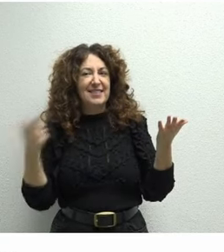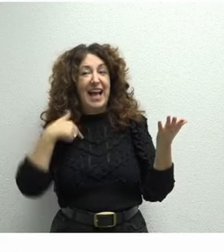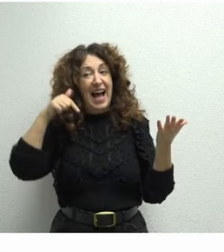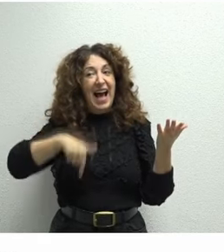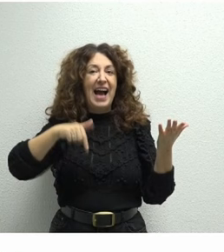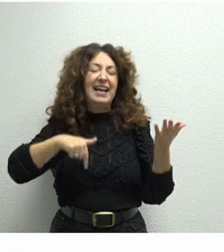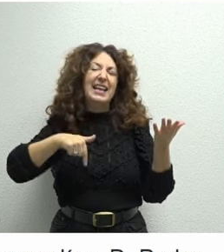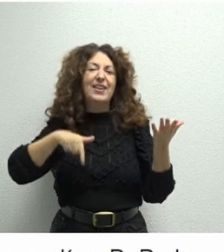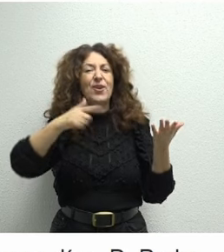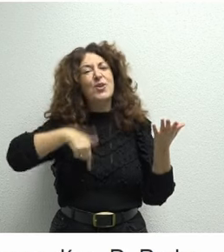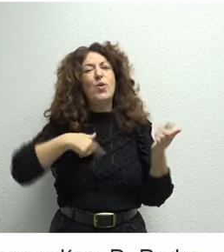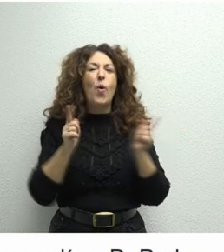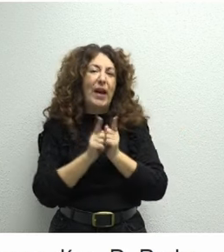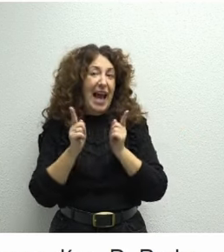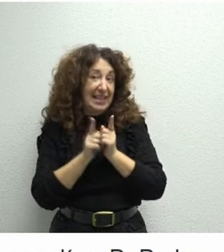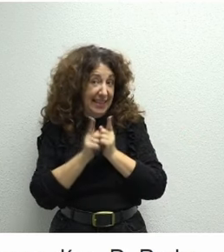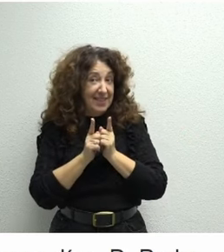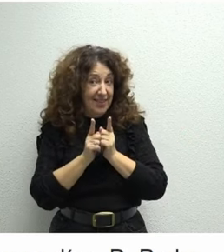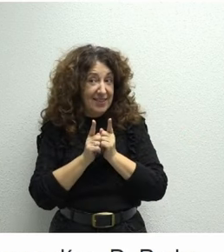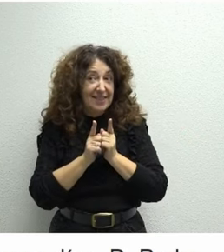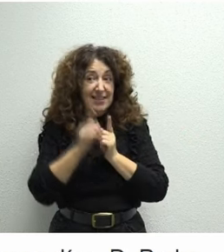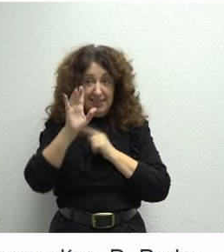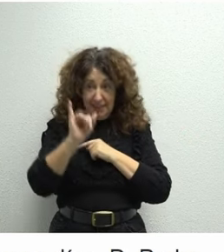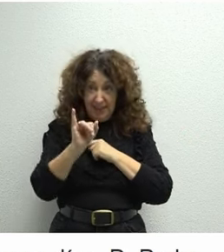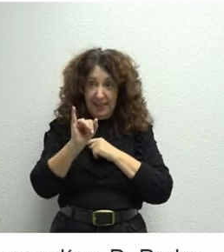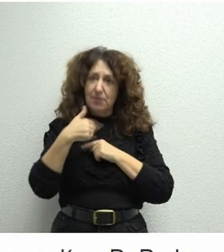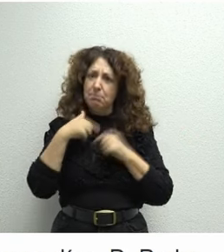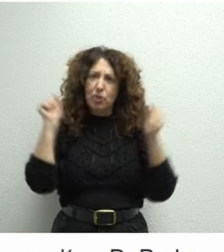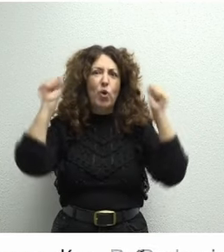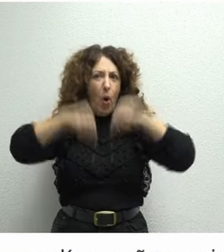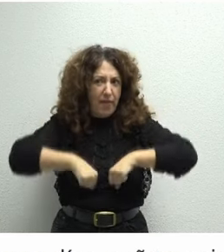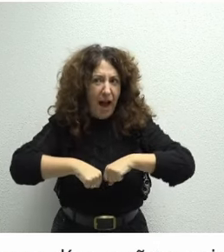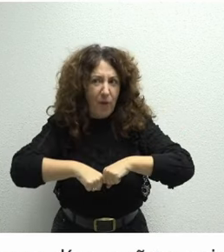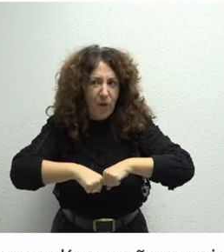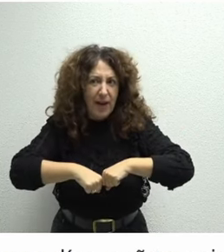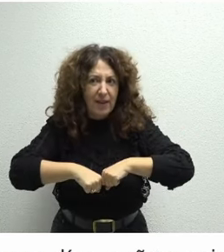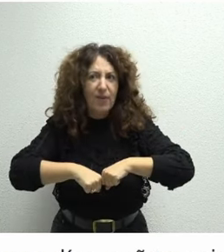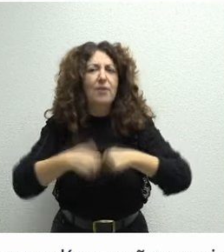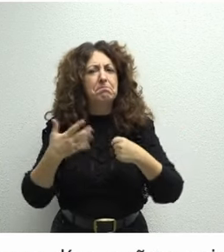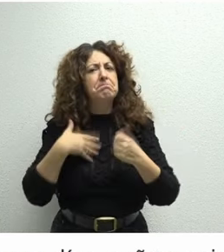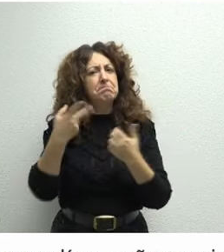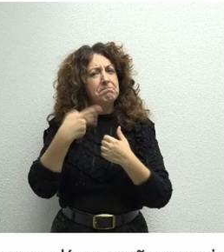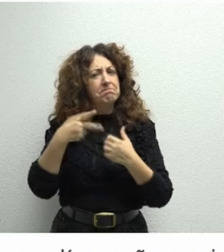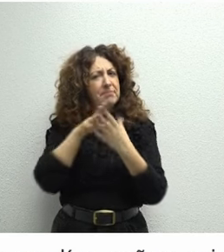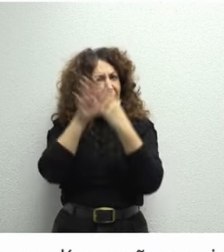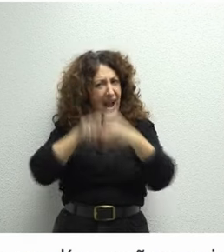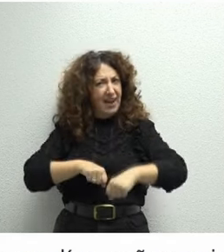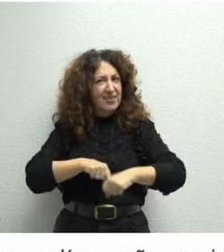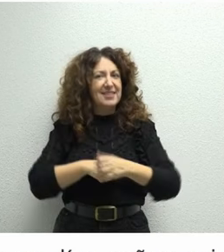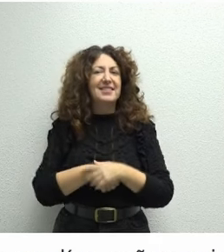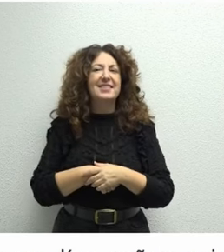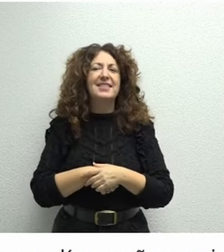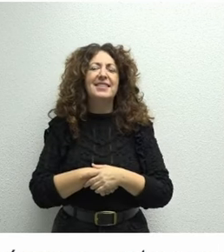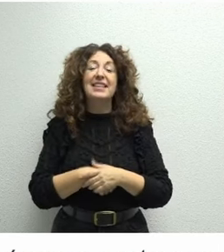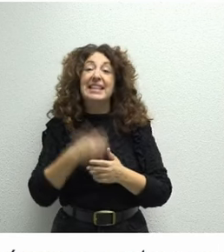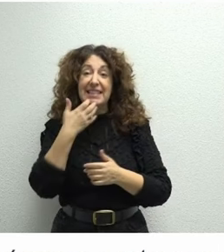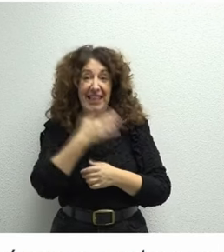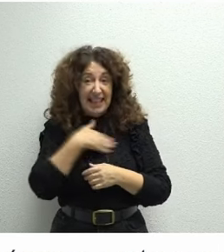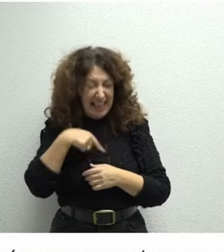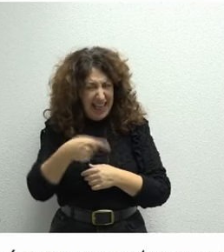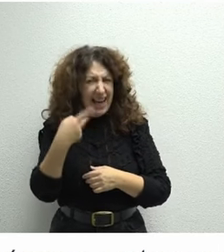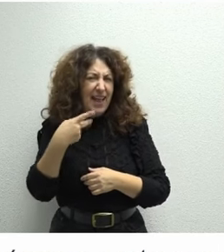echar nuestro ratito verdad pues estoy de acuerdo y hay consenso vale vamos a si te parece vo vamos a hacer